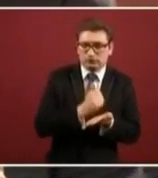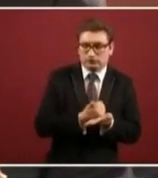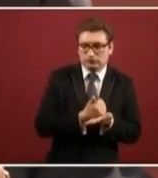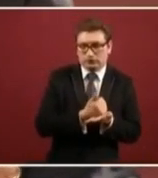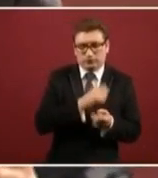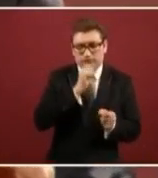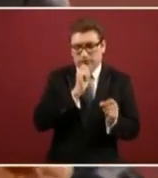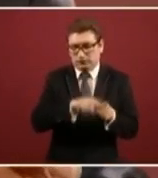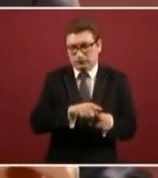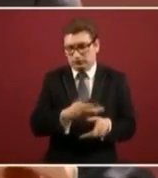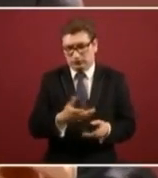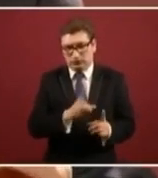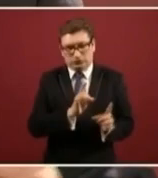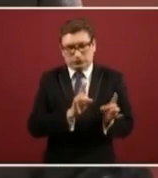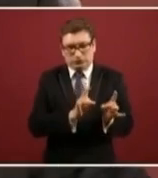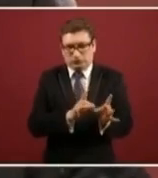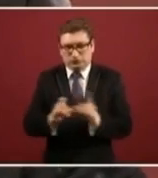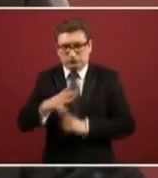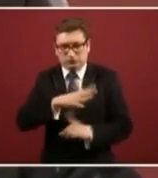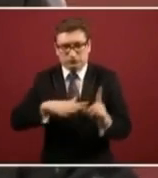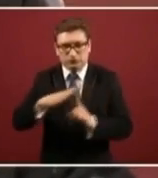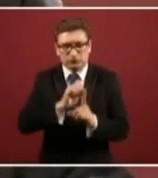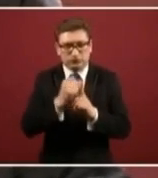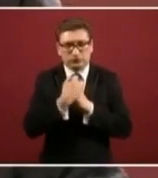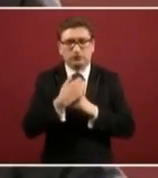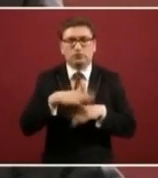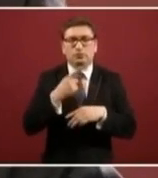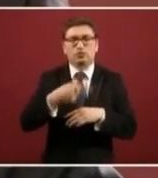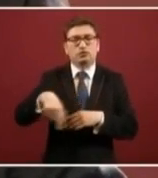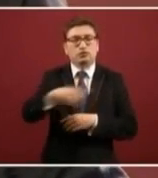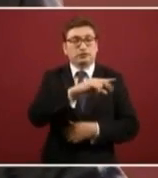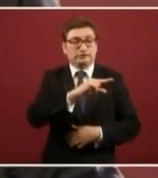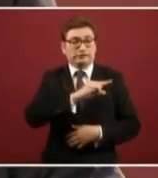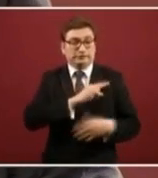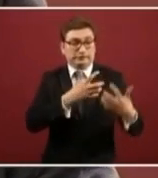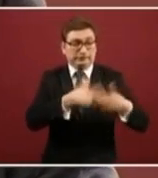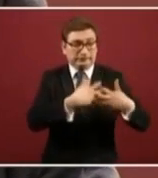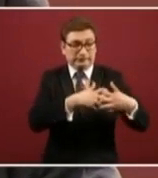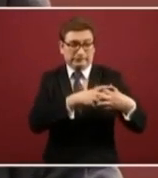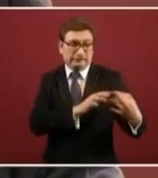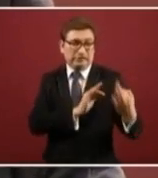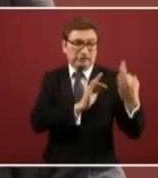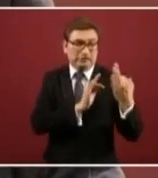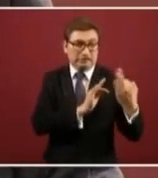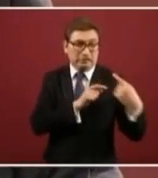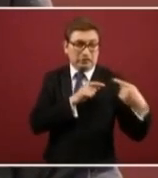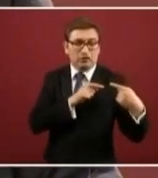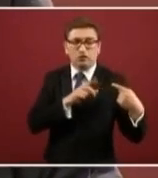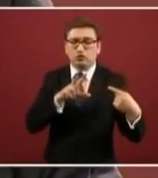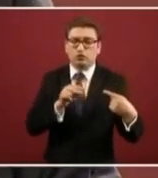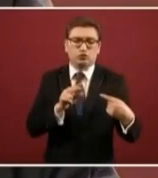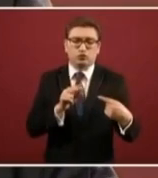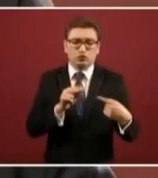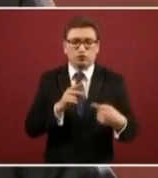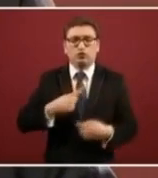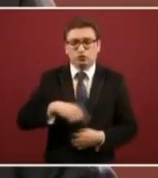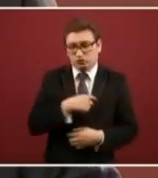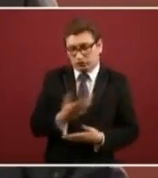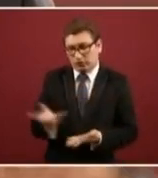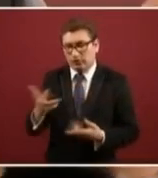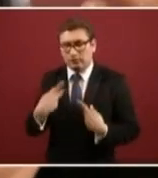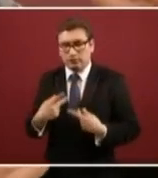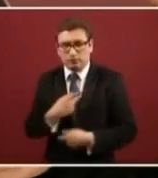porque no estamos enfrentados con la industria privada, estamos haciendo nuestra parte en favor de los más